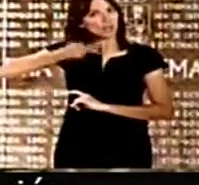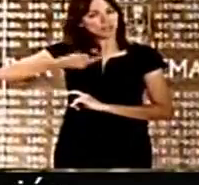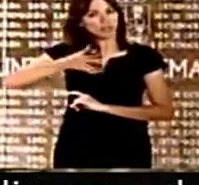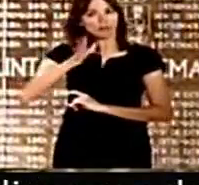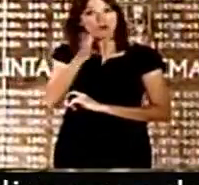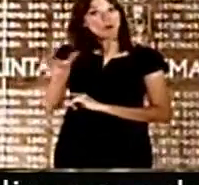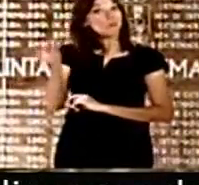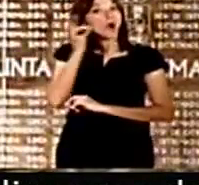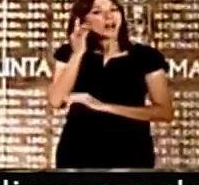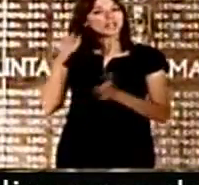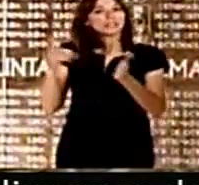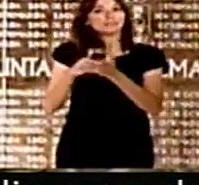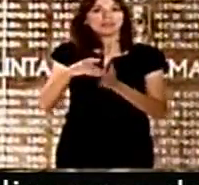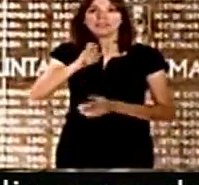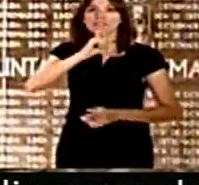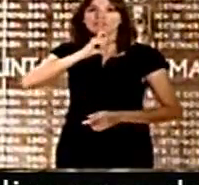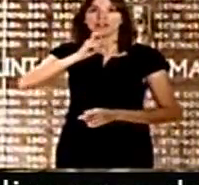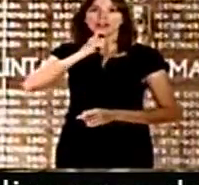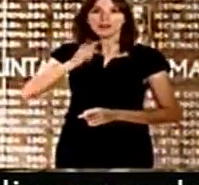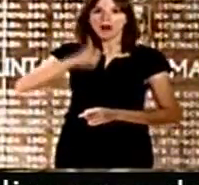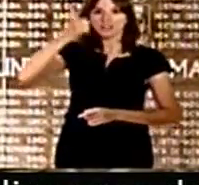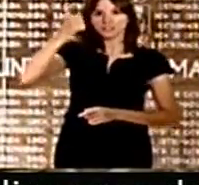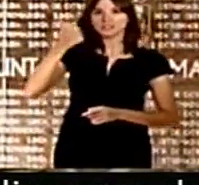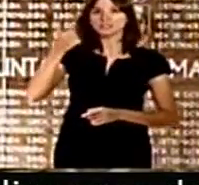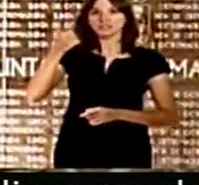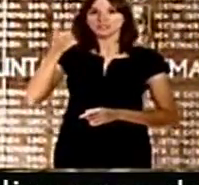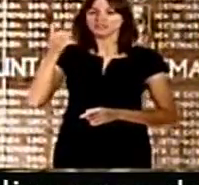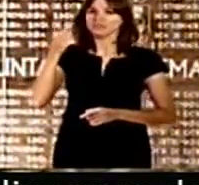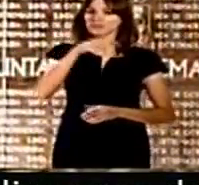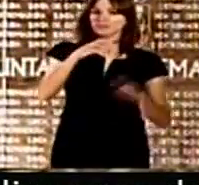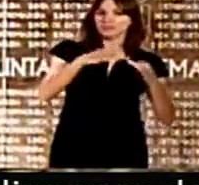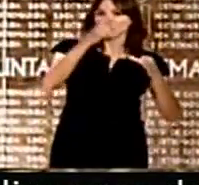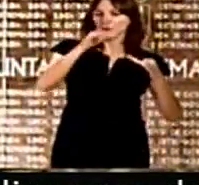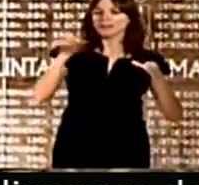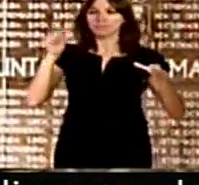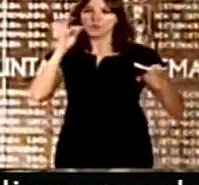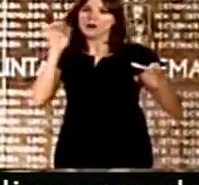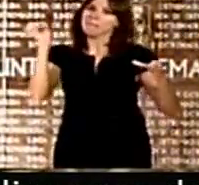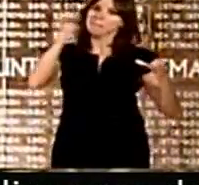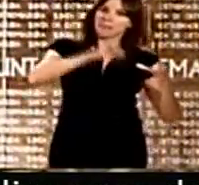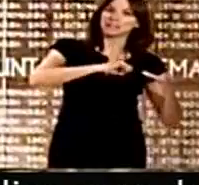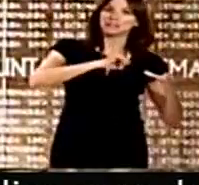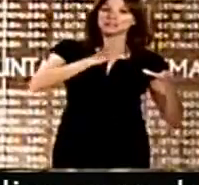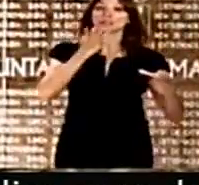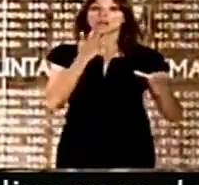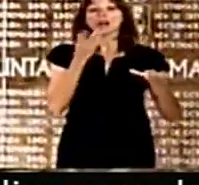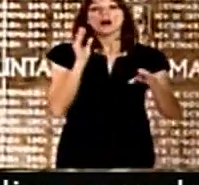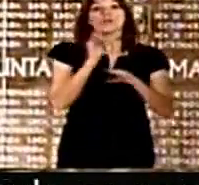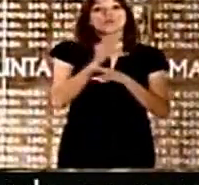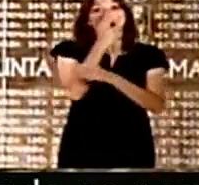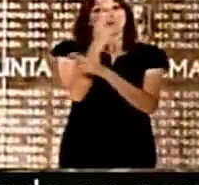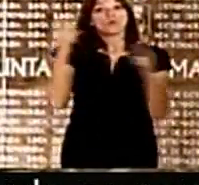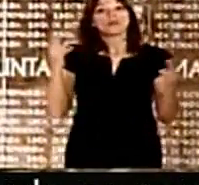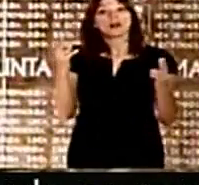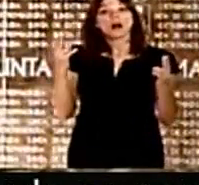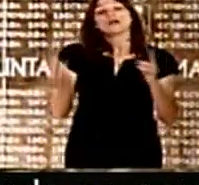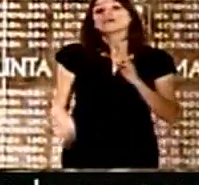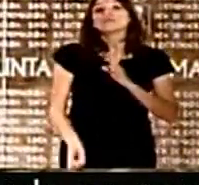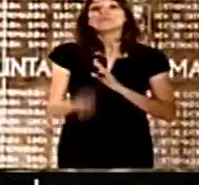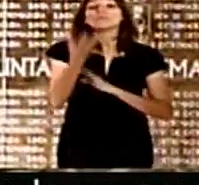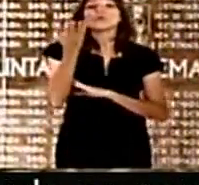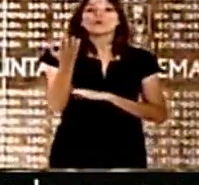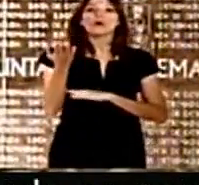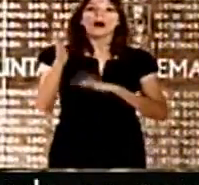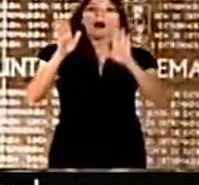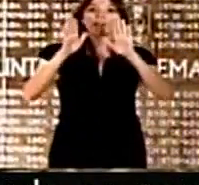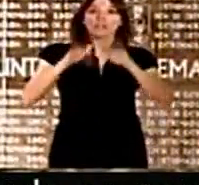tienen muchas más dificultades para acceder al empleo que los hombres, y que cuando se pone una ayuda pública que quiere incentivar eso, al final el recorrido